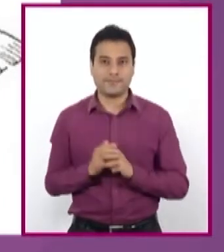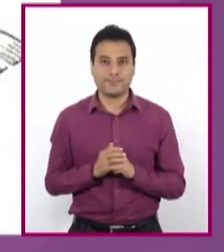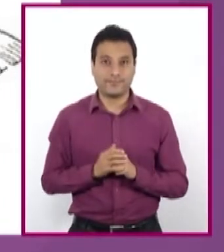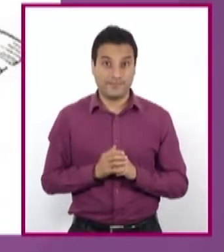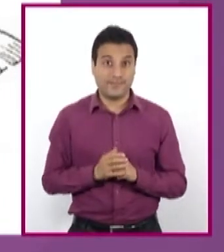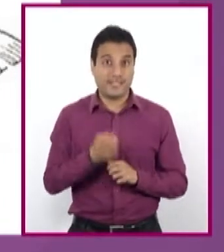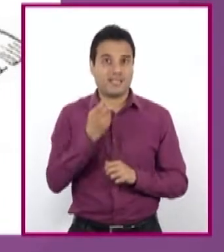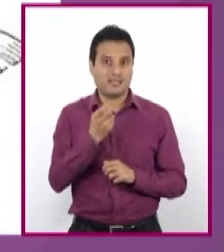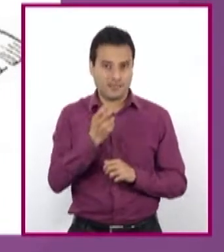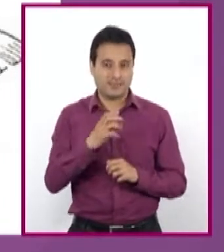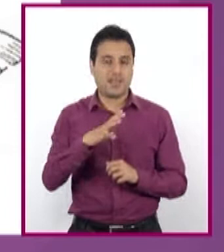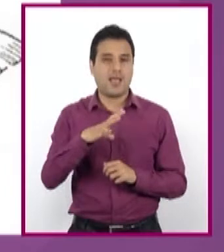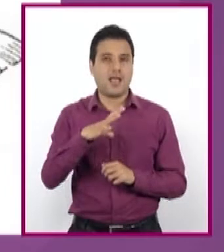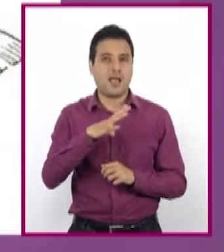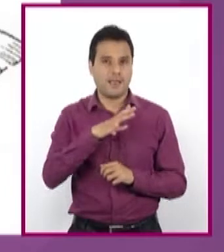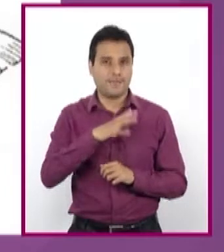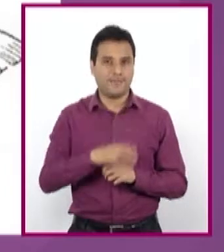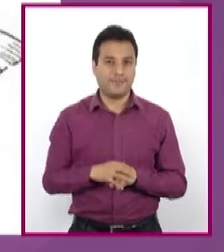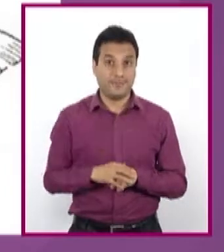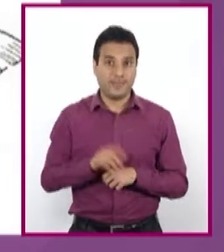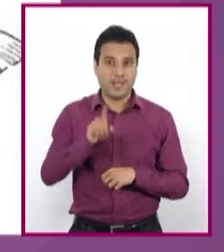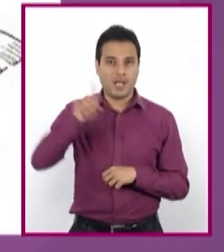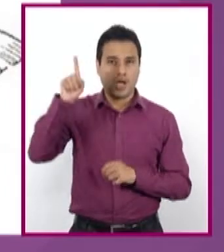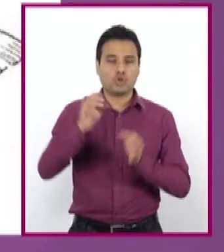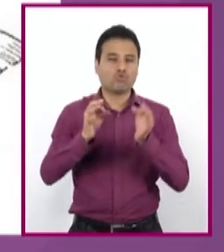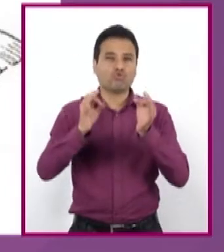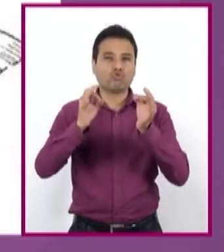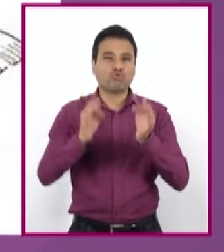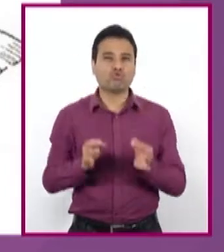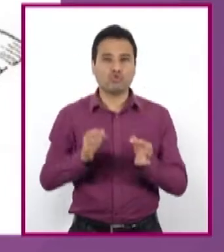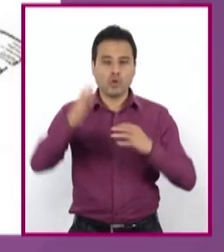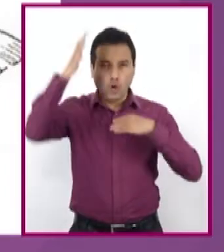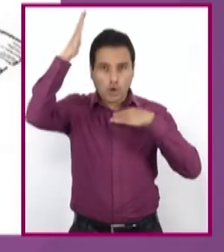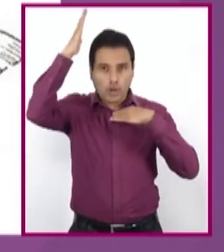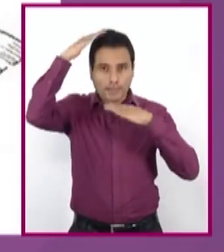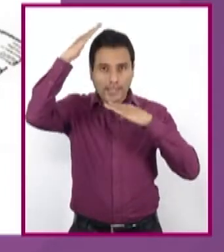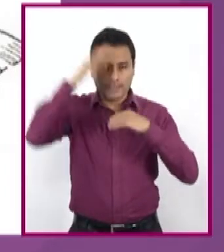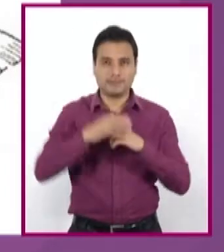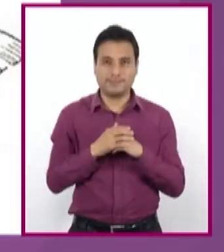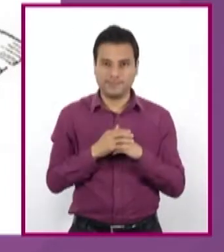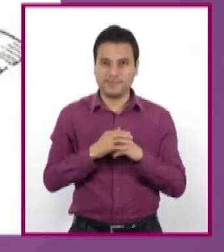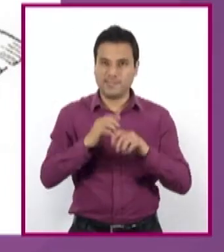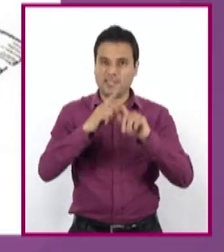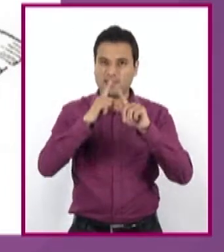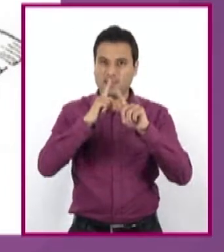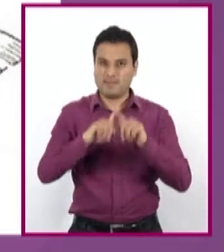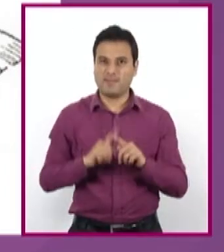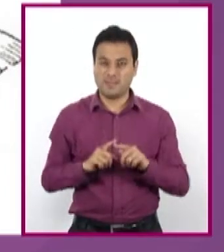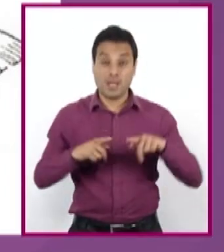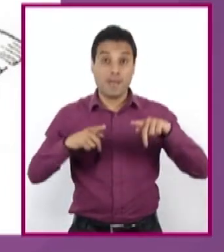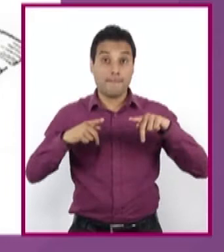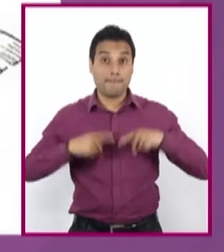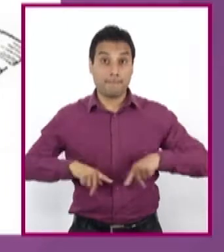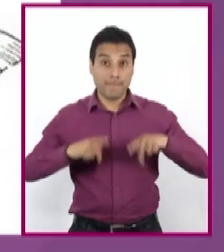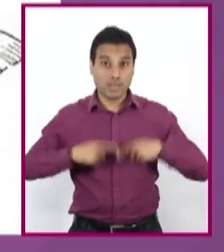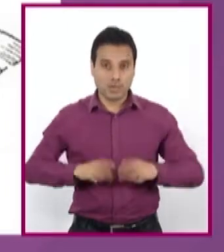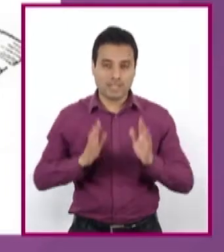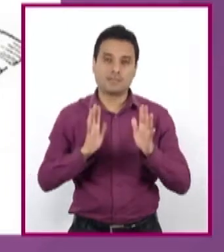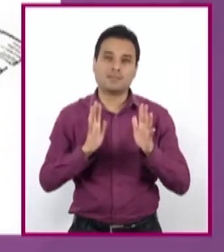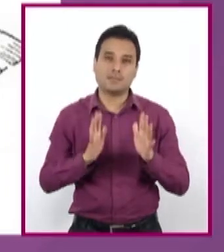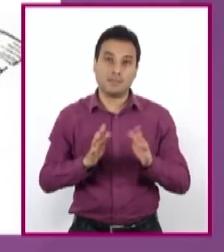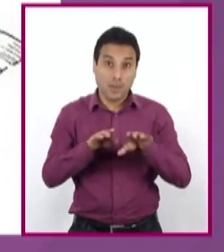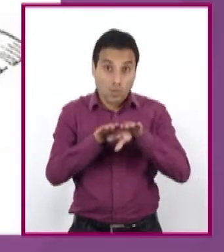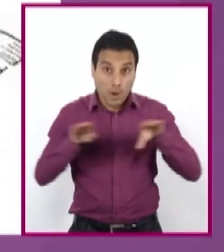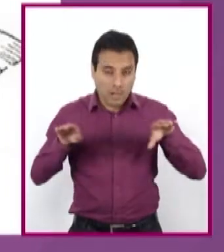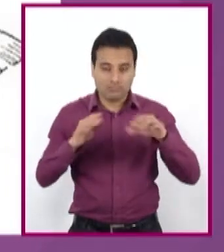efectos espectaculares entre los olmecas del área del Golfo de México. Las desigualdades entre los individuos de una misma comunidad